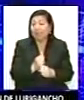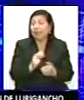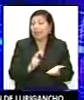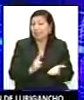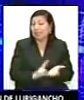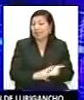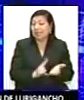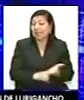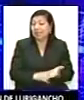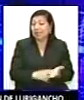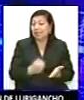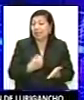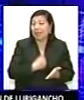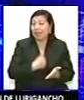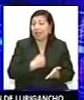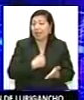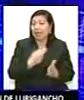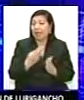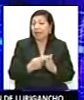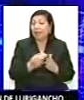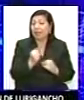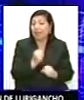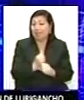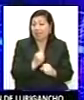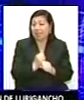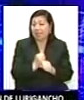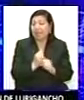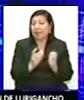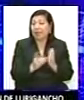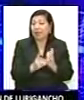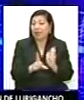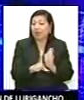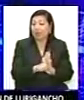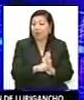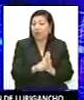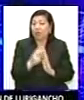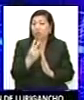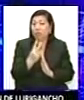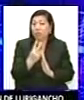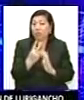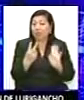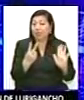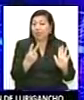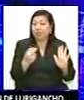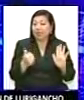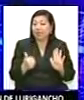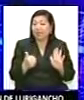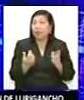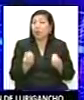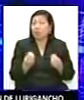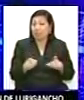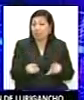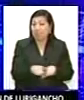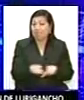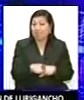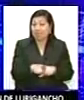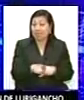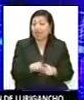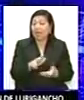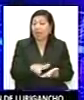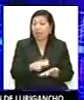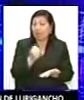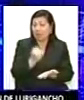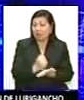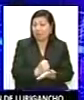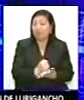salud perteneciente al régimen laboral del Decreto Legislativo 276. También se aprobó